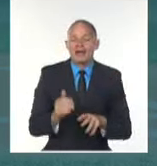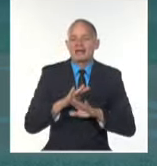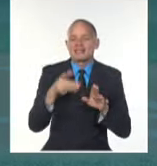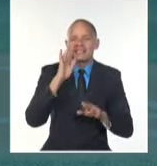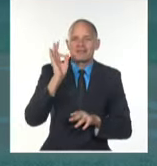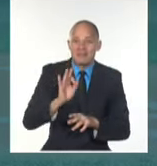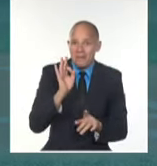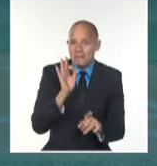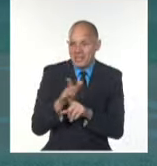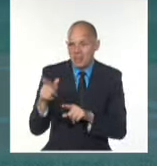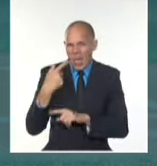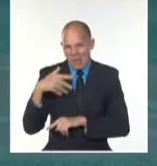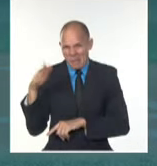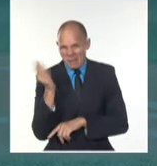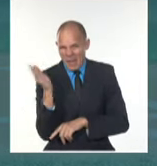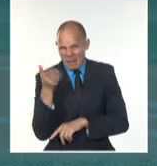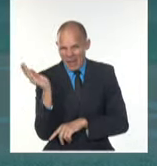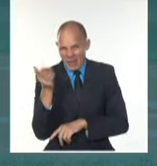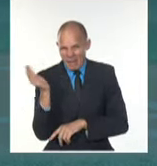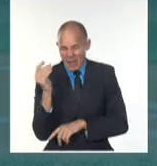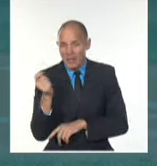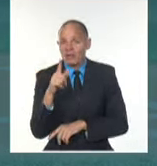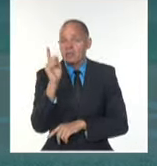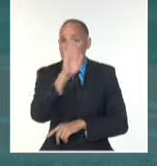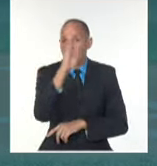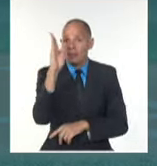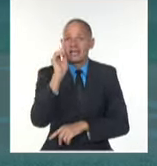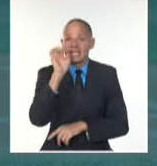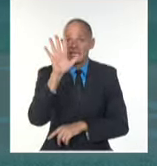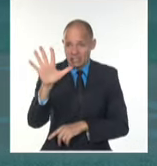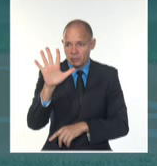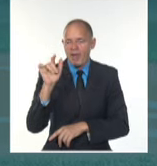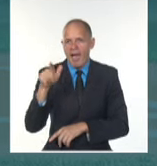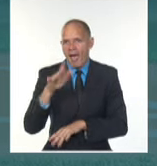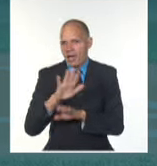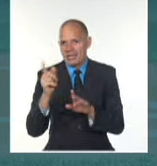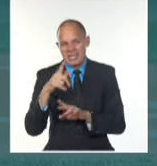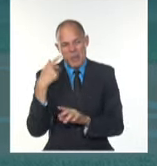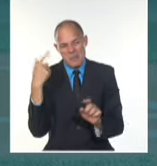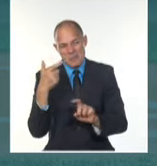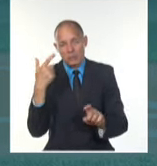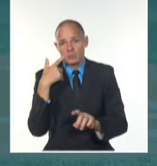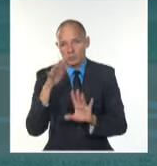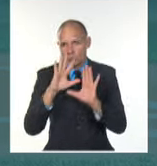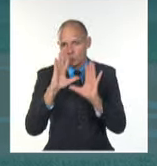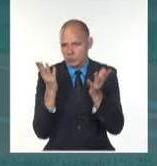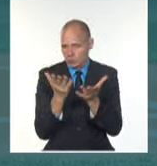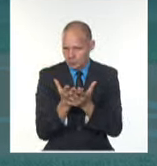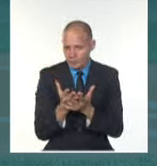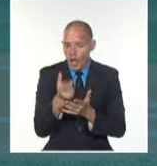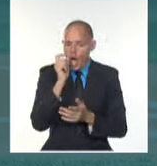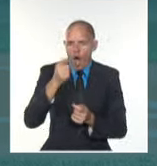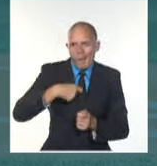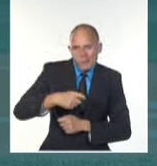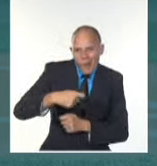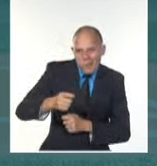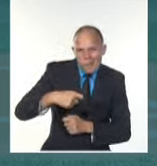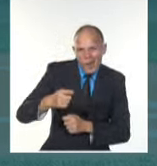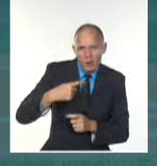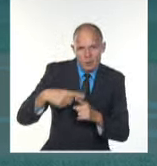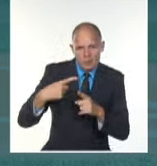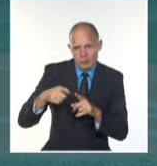capítulo tomaron ventaja de 3 y en el quinto con 9 finalizaron las acciones. A la ofensiva destacó el primer madero Liosbany Pérez en tarde perfecta